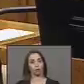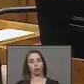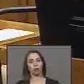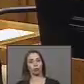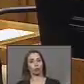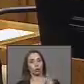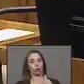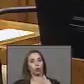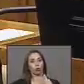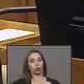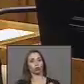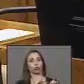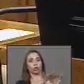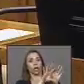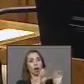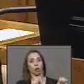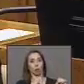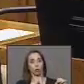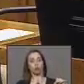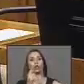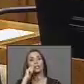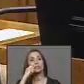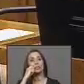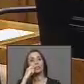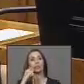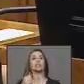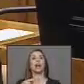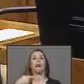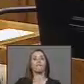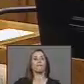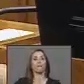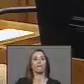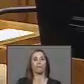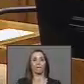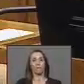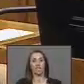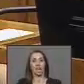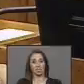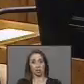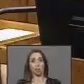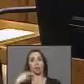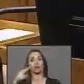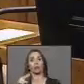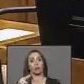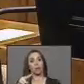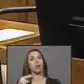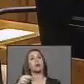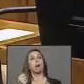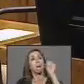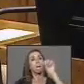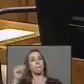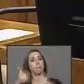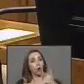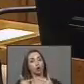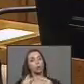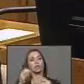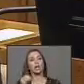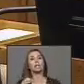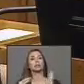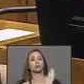que hemos concordado con él, es que el financiamiento de la política es un financiamiento público, porque eso permite y